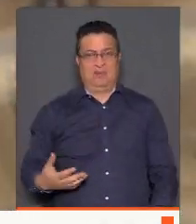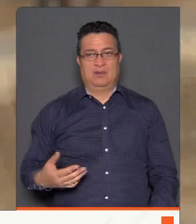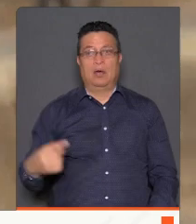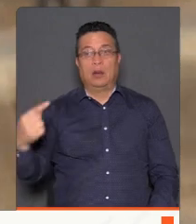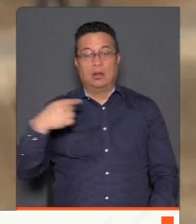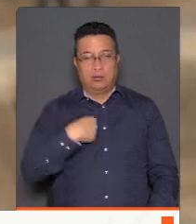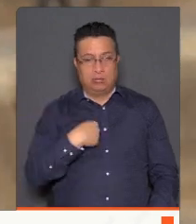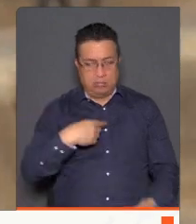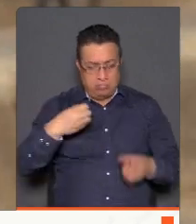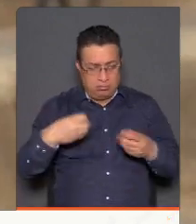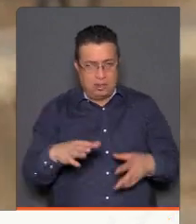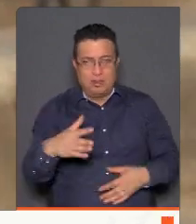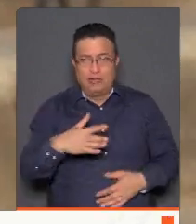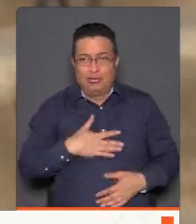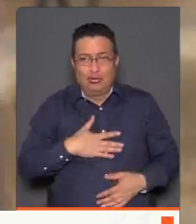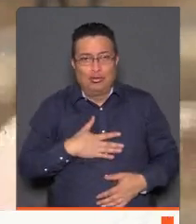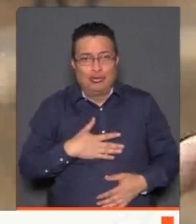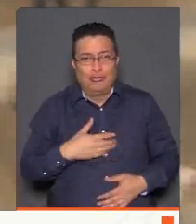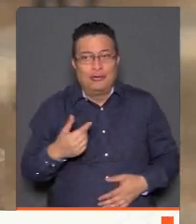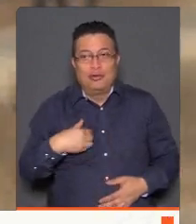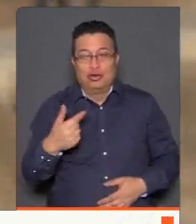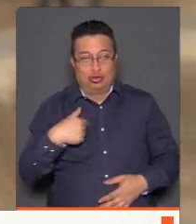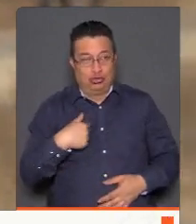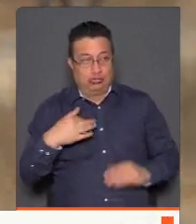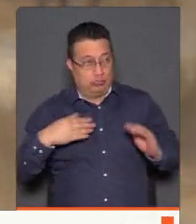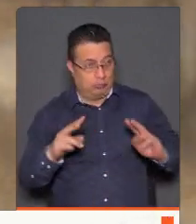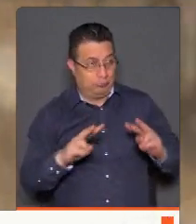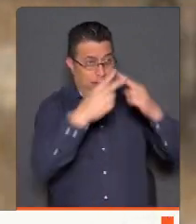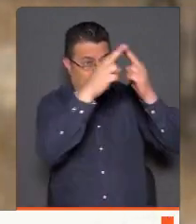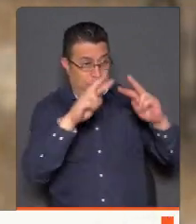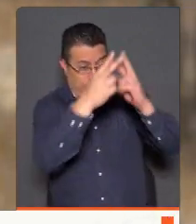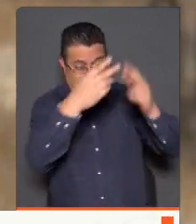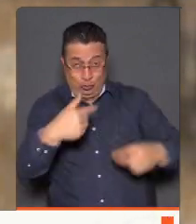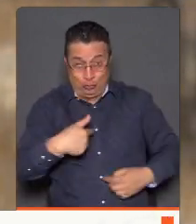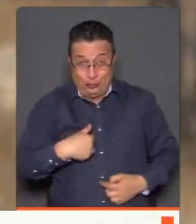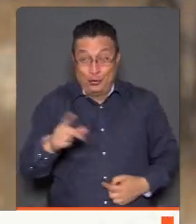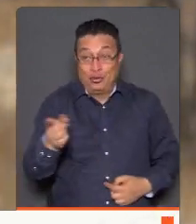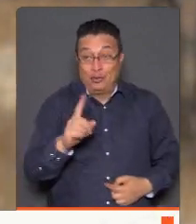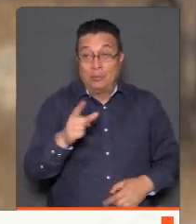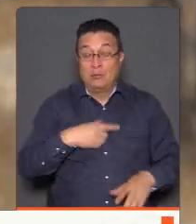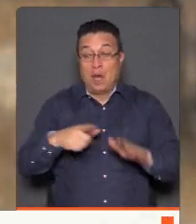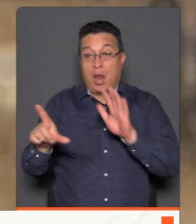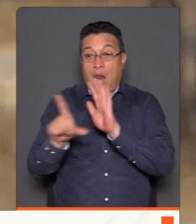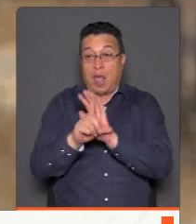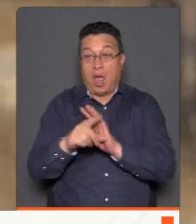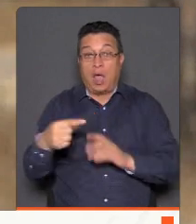porque nosotros no es que no fuimos nosotros quienes construimos esto. Y si la ley contempla